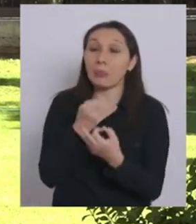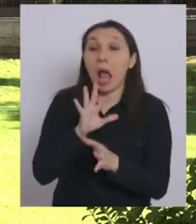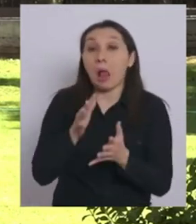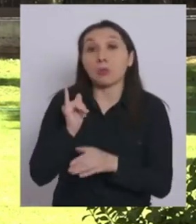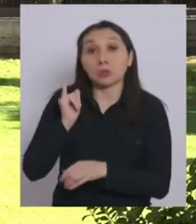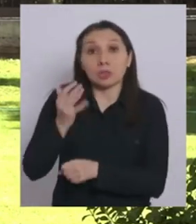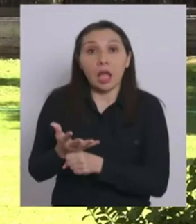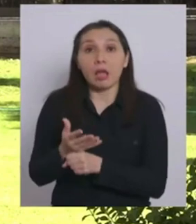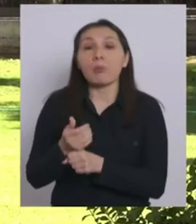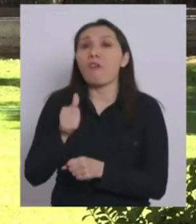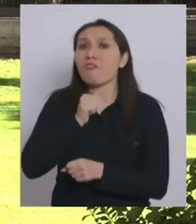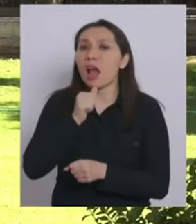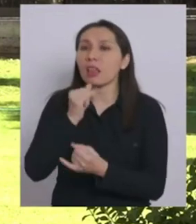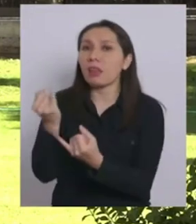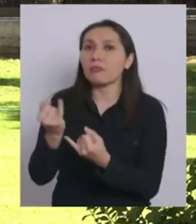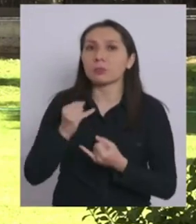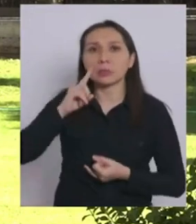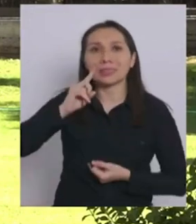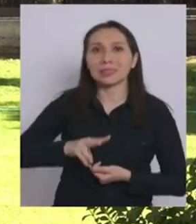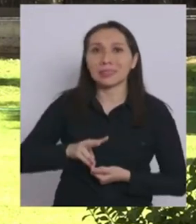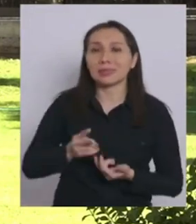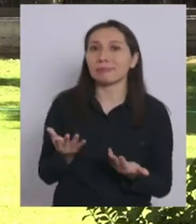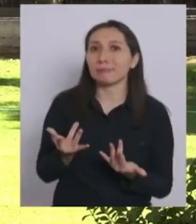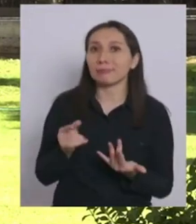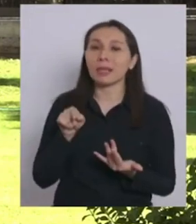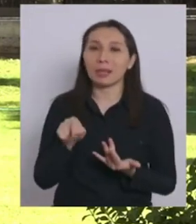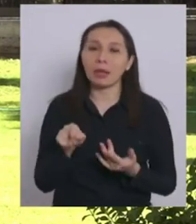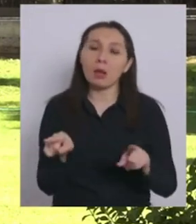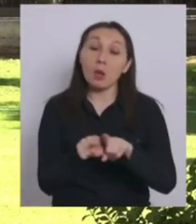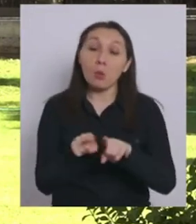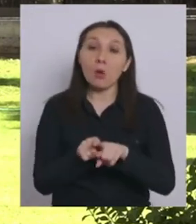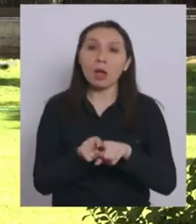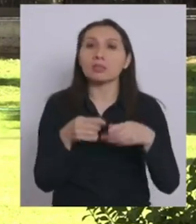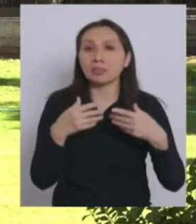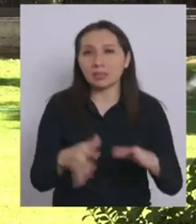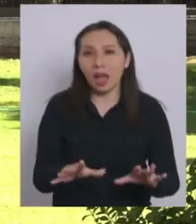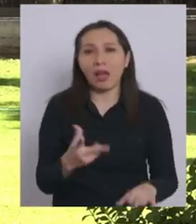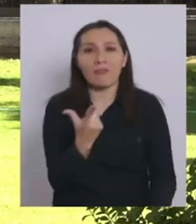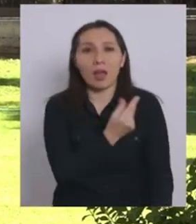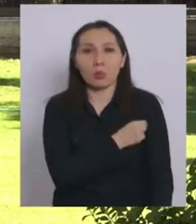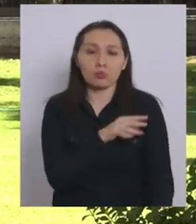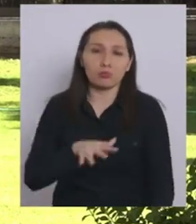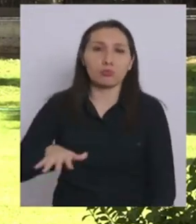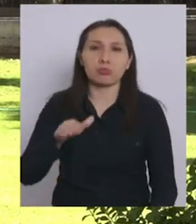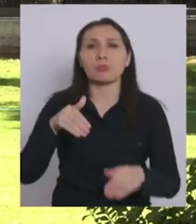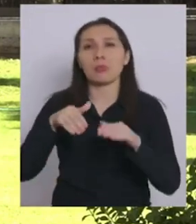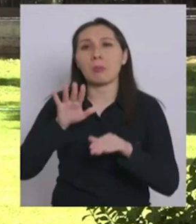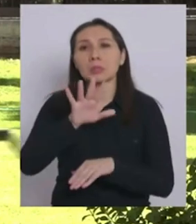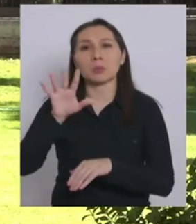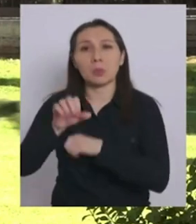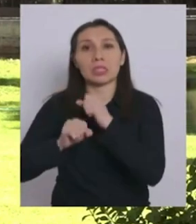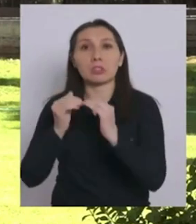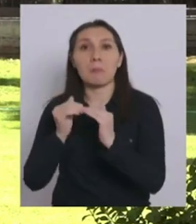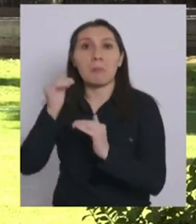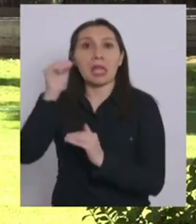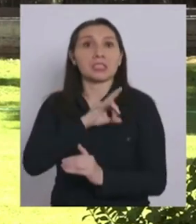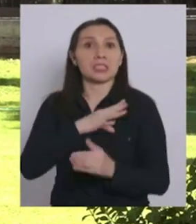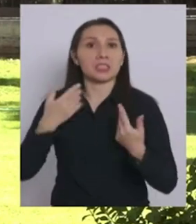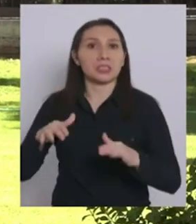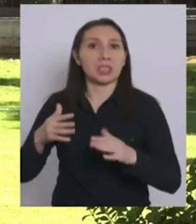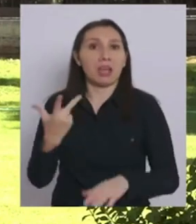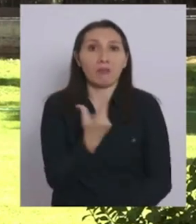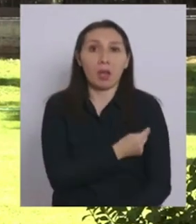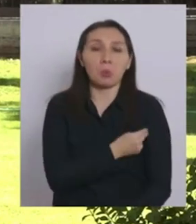pero no la recibimos y por lo tanto y considerando también que ya tenemos vacuna a la población mayor de 55 años en chile